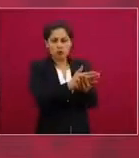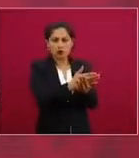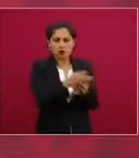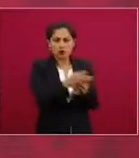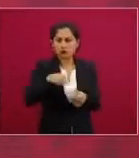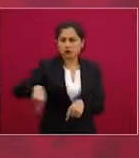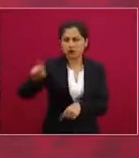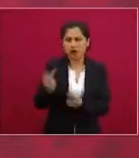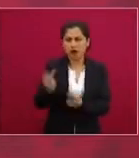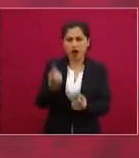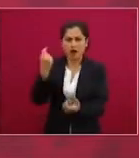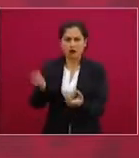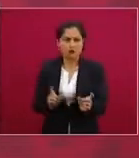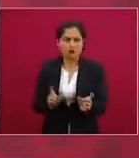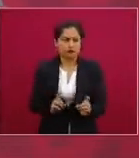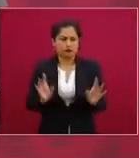era un